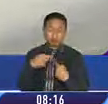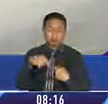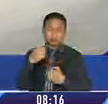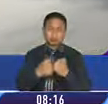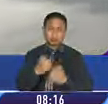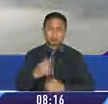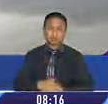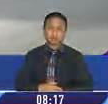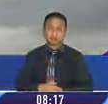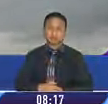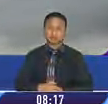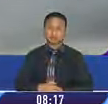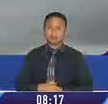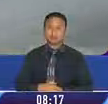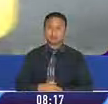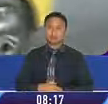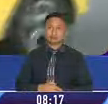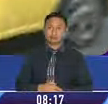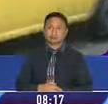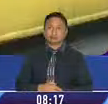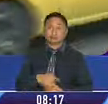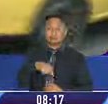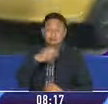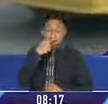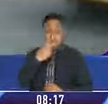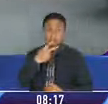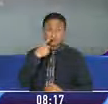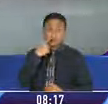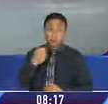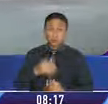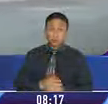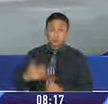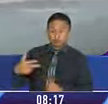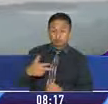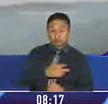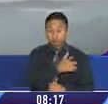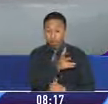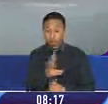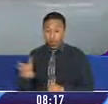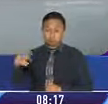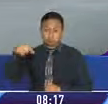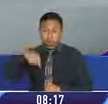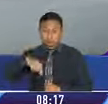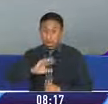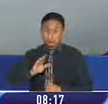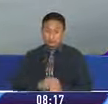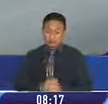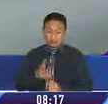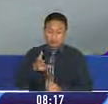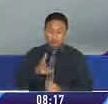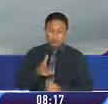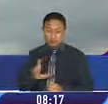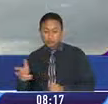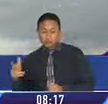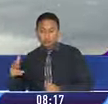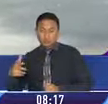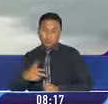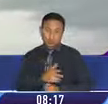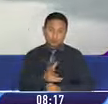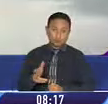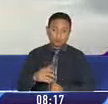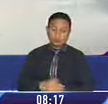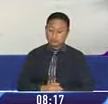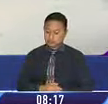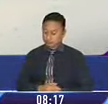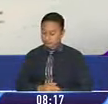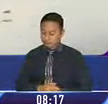en horas pico. Como vemos en imágenes, los conductores hacen maniobras en el sector tratando de evitar incluso estos huecos profundos.